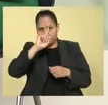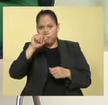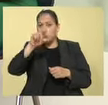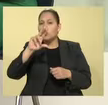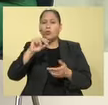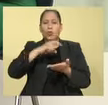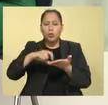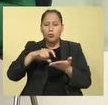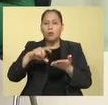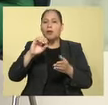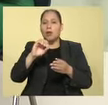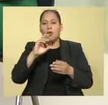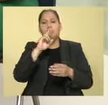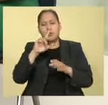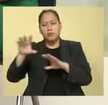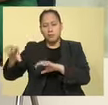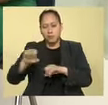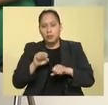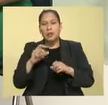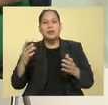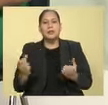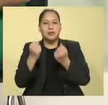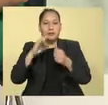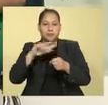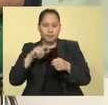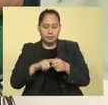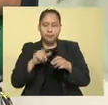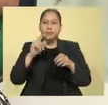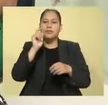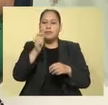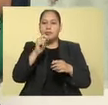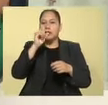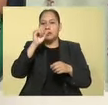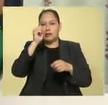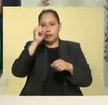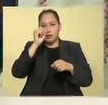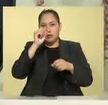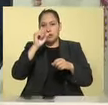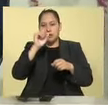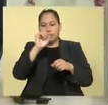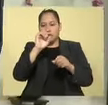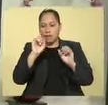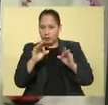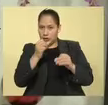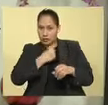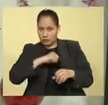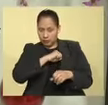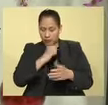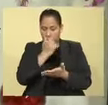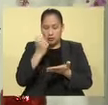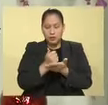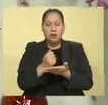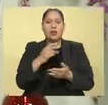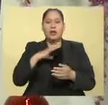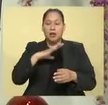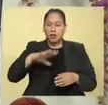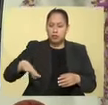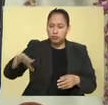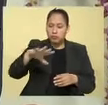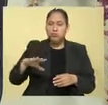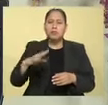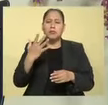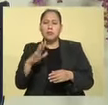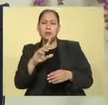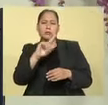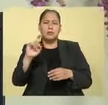compren adopta Únete al rescate de los animales y esto es de acuerdo con la secretaría de salud capitalina existe una población de poco